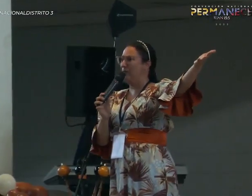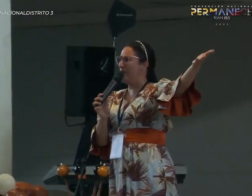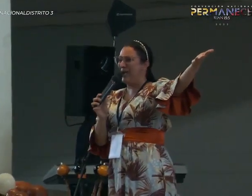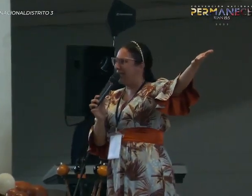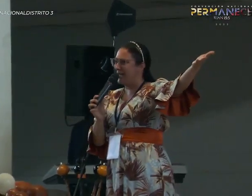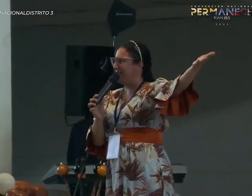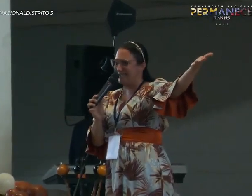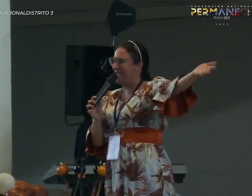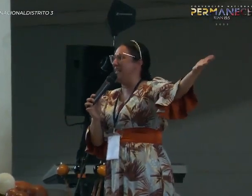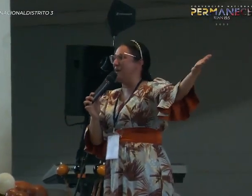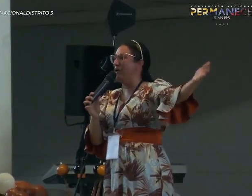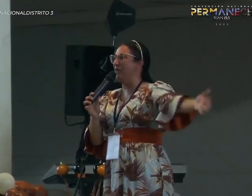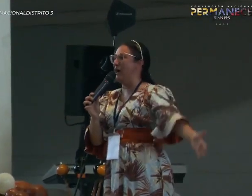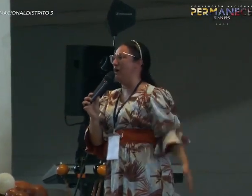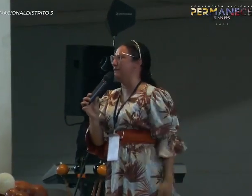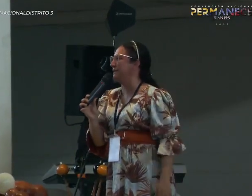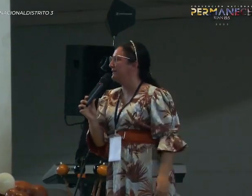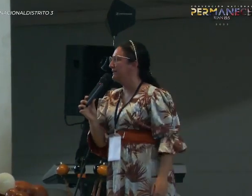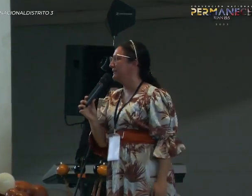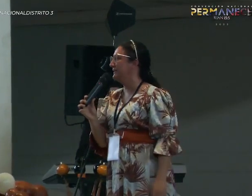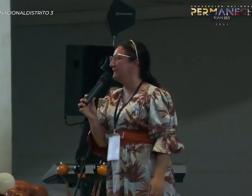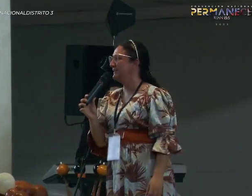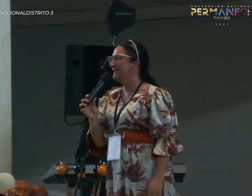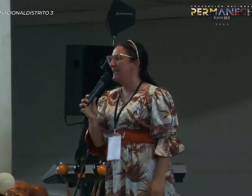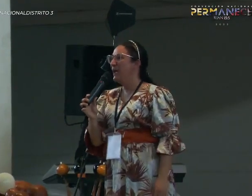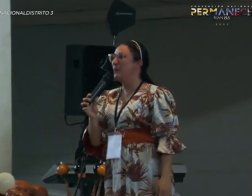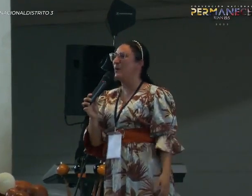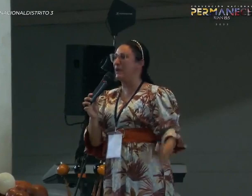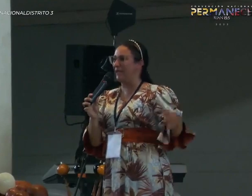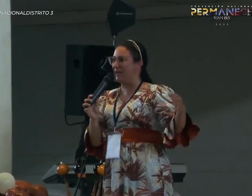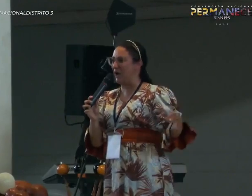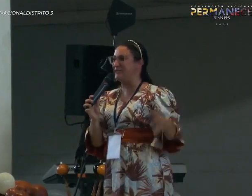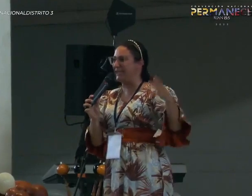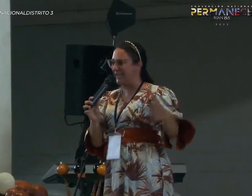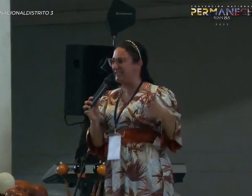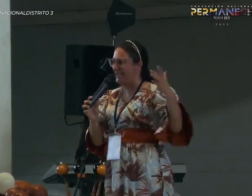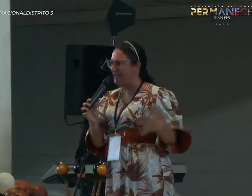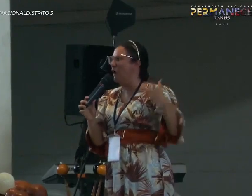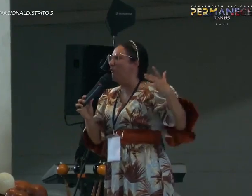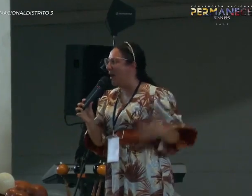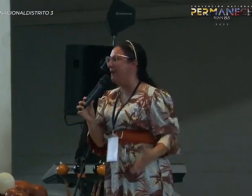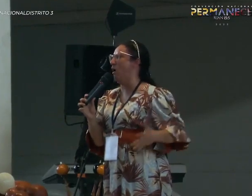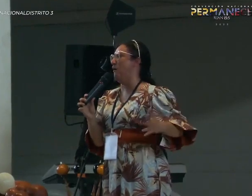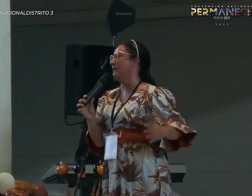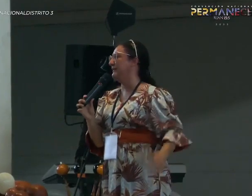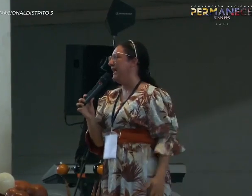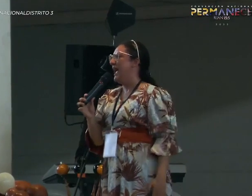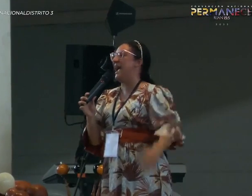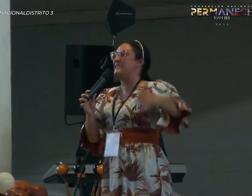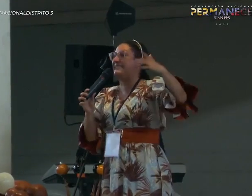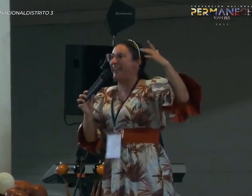Estoy muy agradecida con Dios, porque Dios sigue siendo bueno,